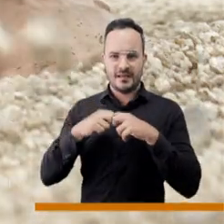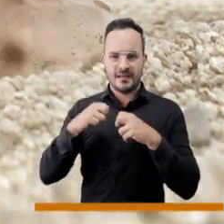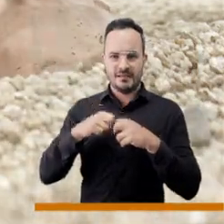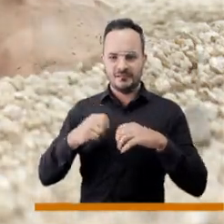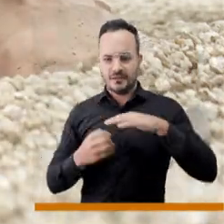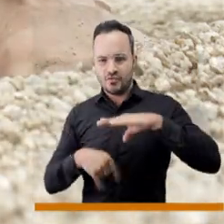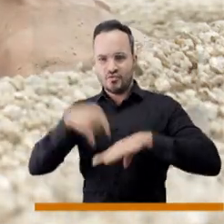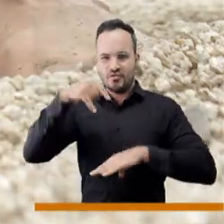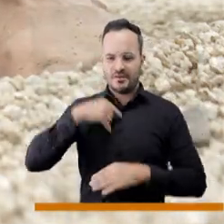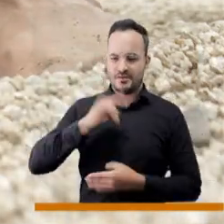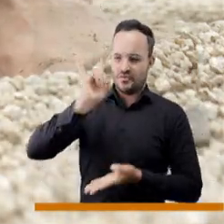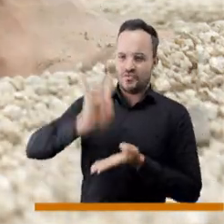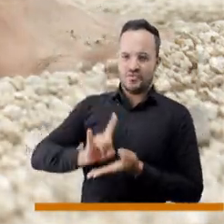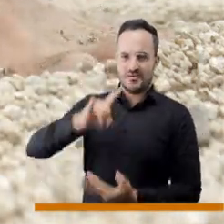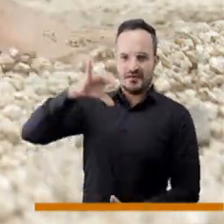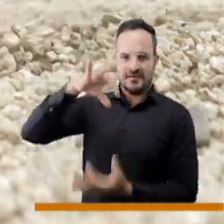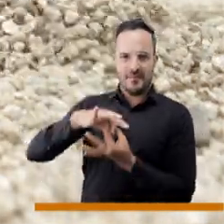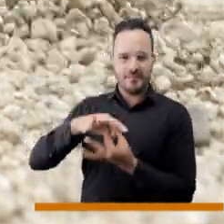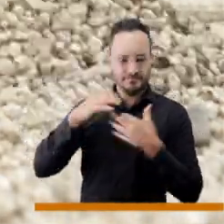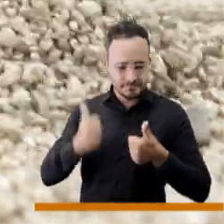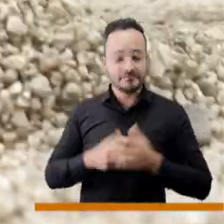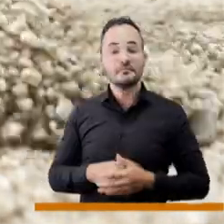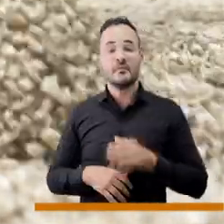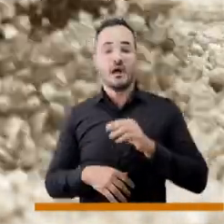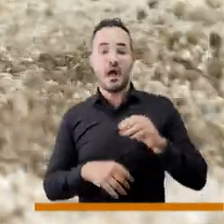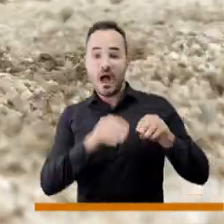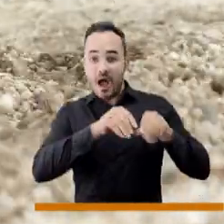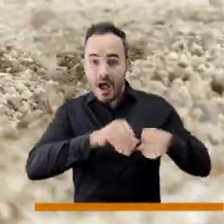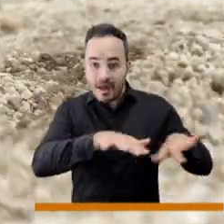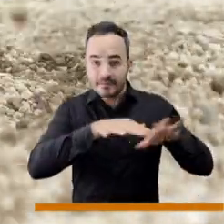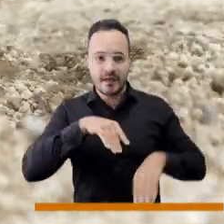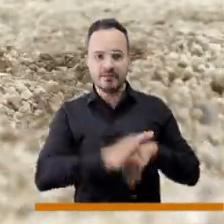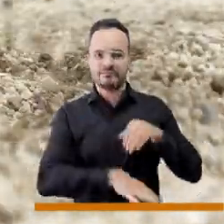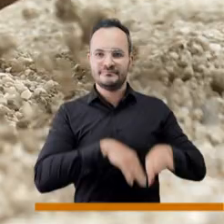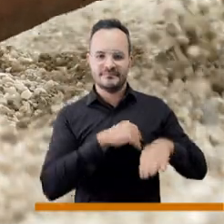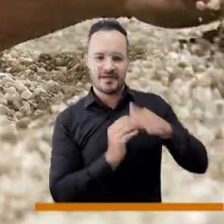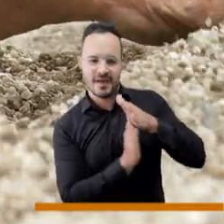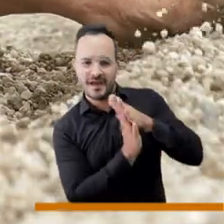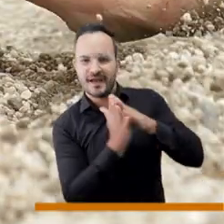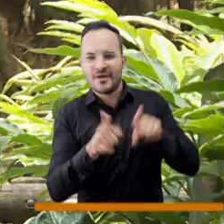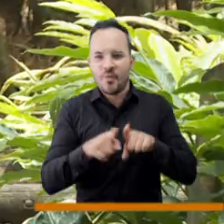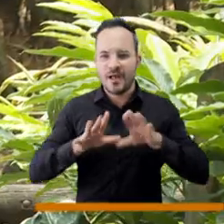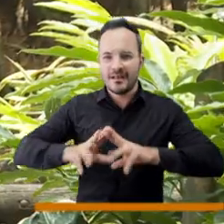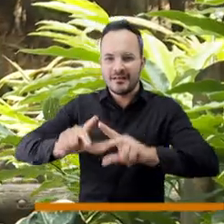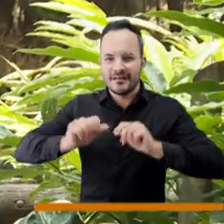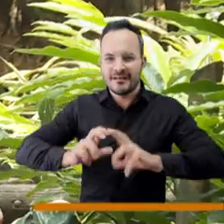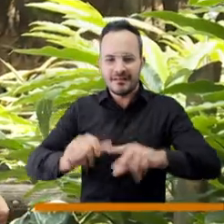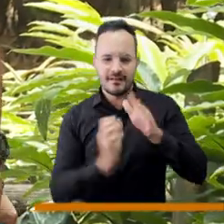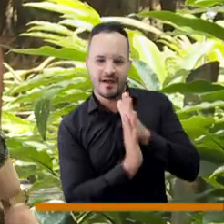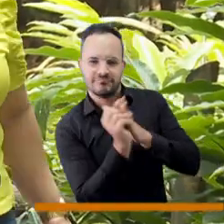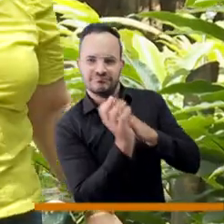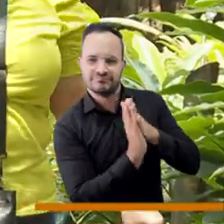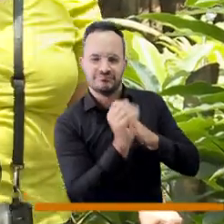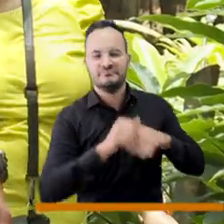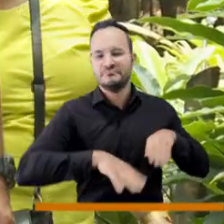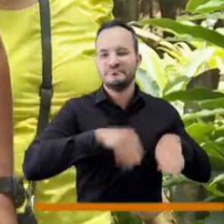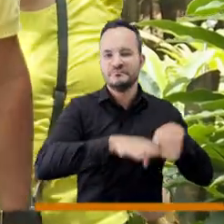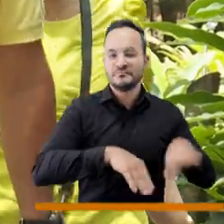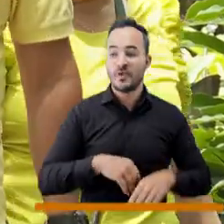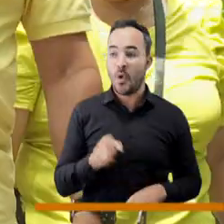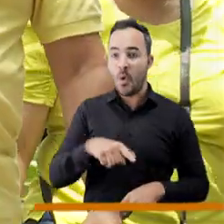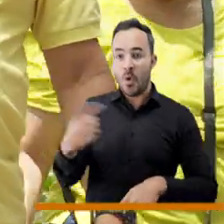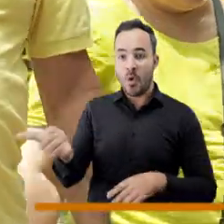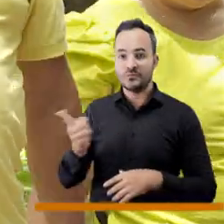la arena que nos va a masajear los pies, todos estos puntos reflejos. Vamos a pasar por el laberinto con los ojos cerrados,